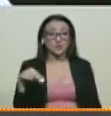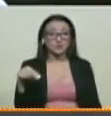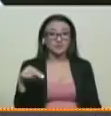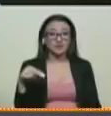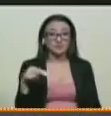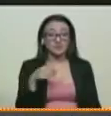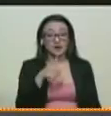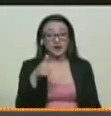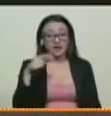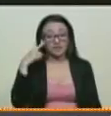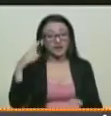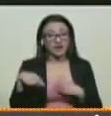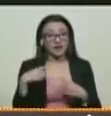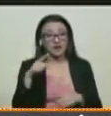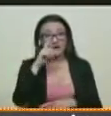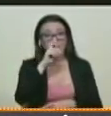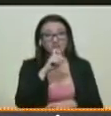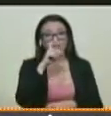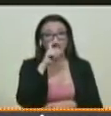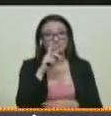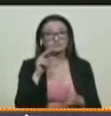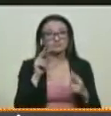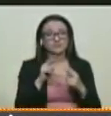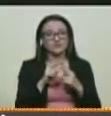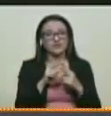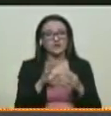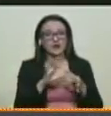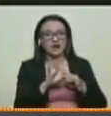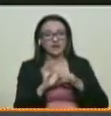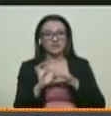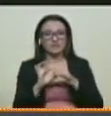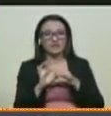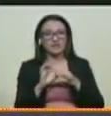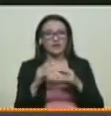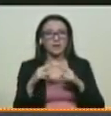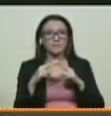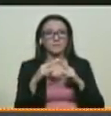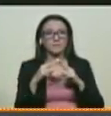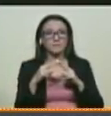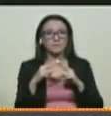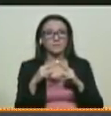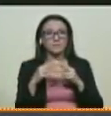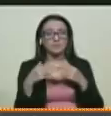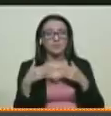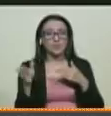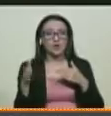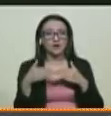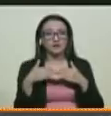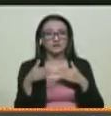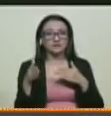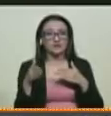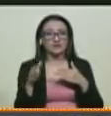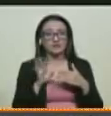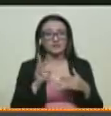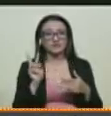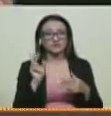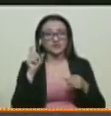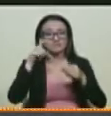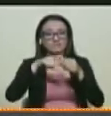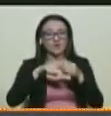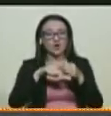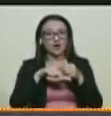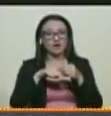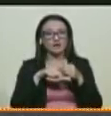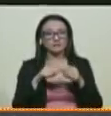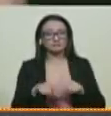de cada año se encontraran con un candado en la puerta del pabellón de Venezuela en Venecia. Y nosotros hemos logrado